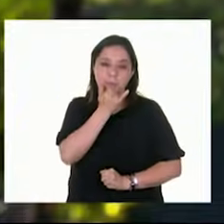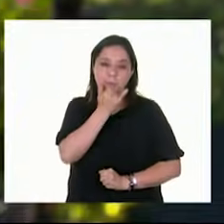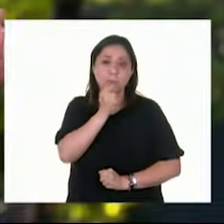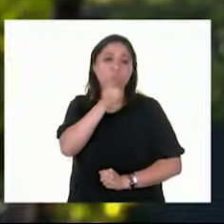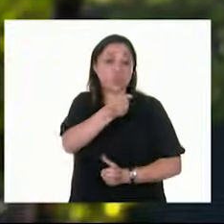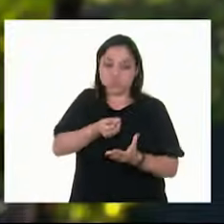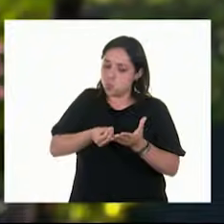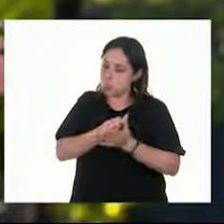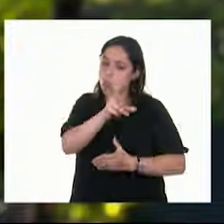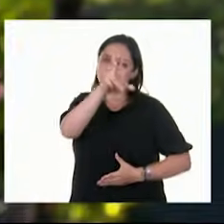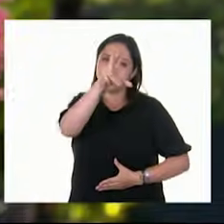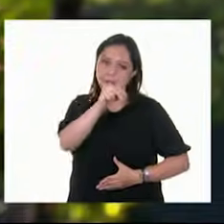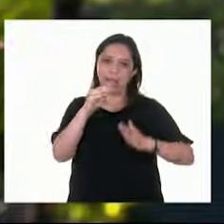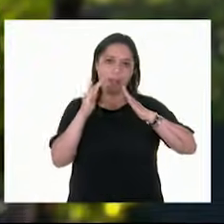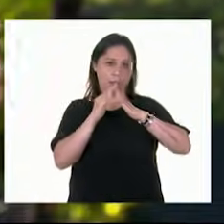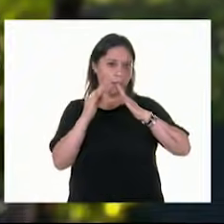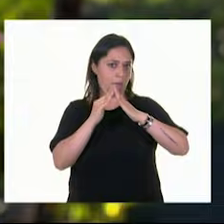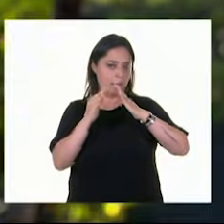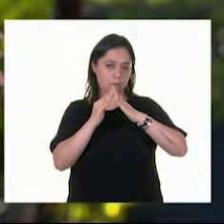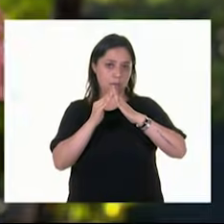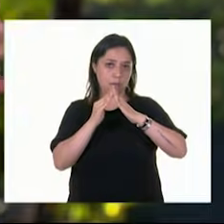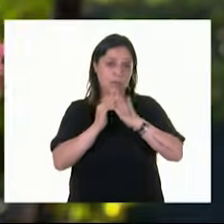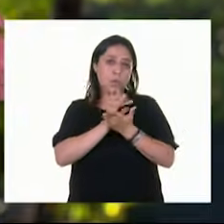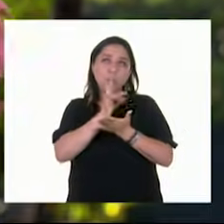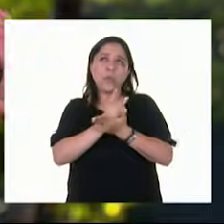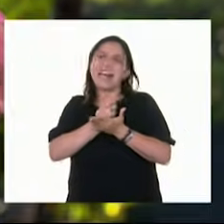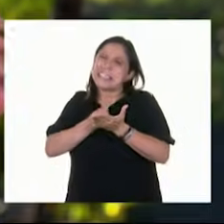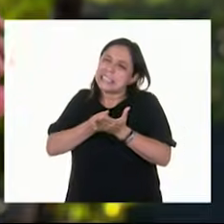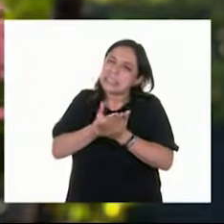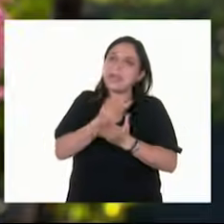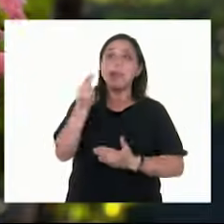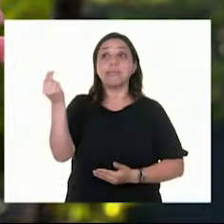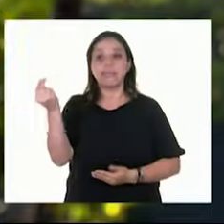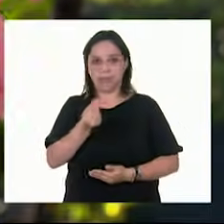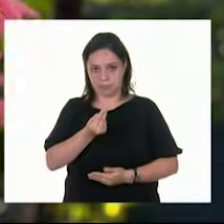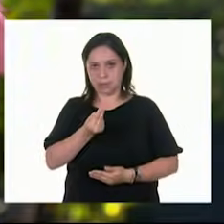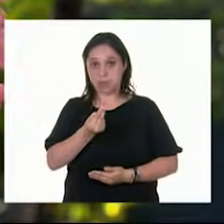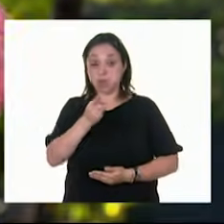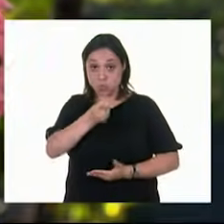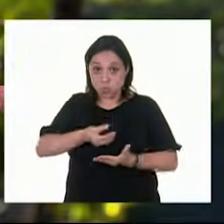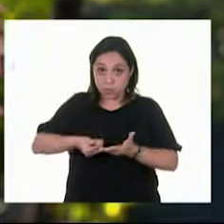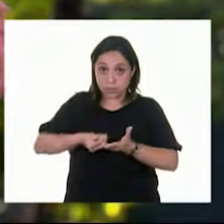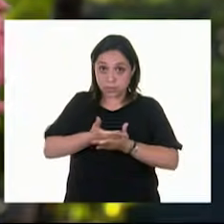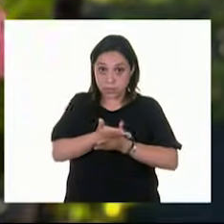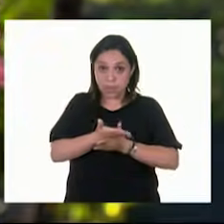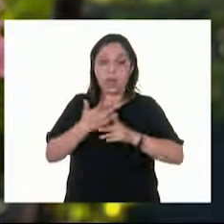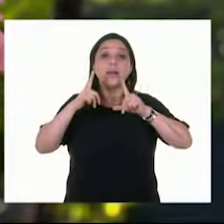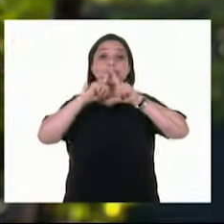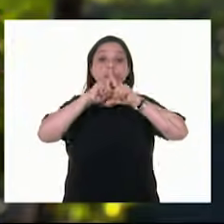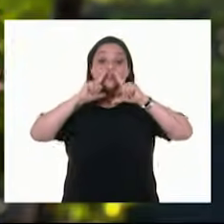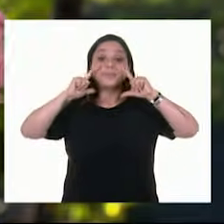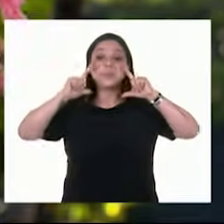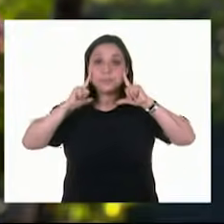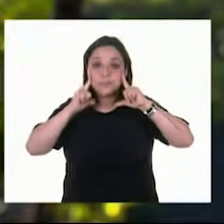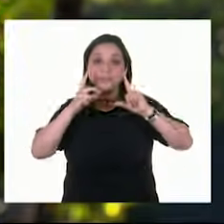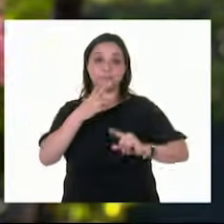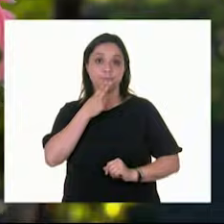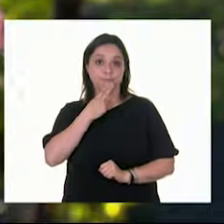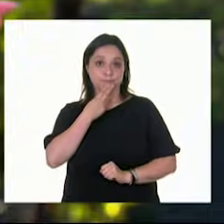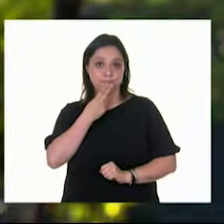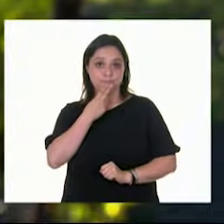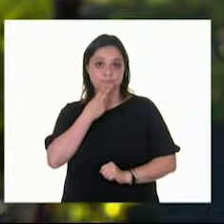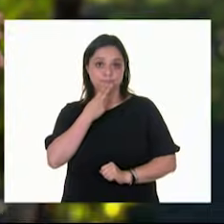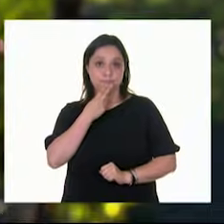no salir de casa a menos que sea muy necesario. Si lo haces, utiliza el